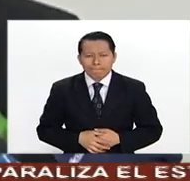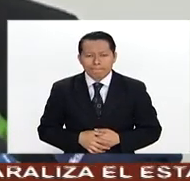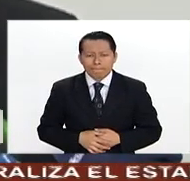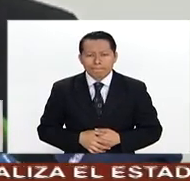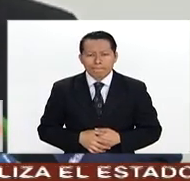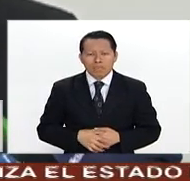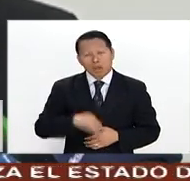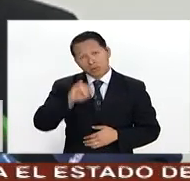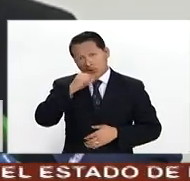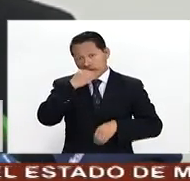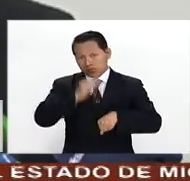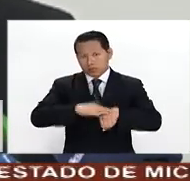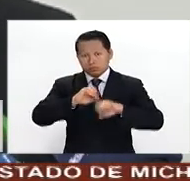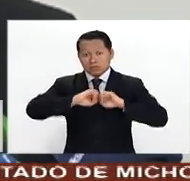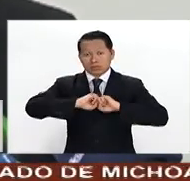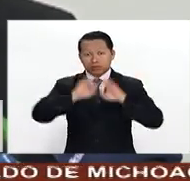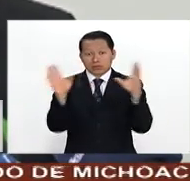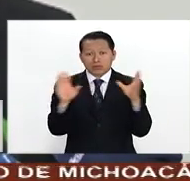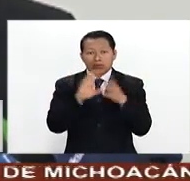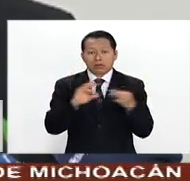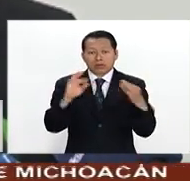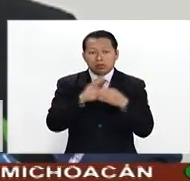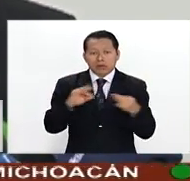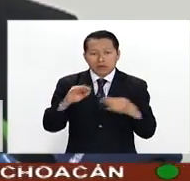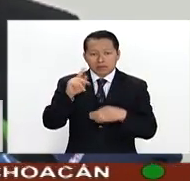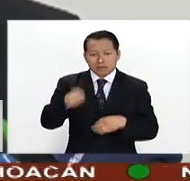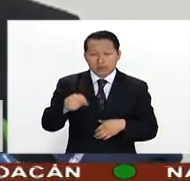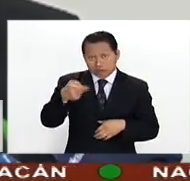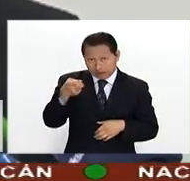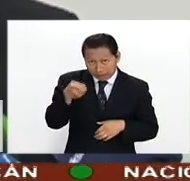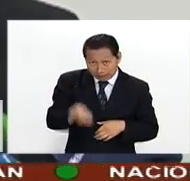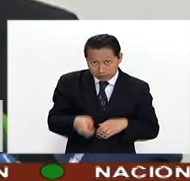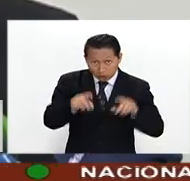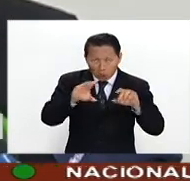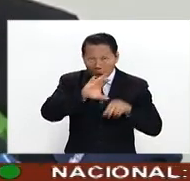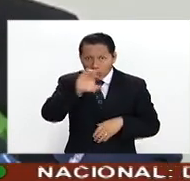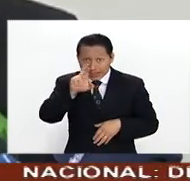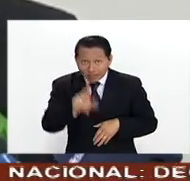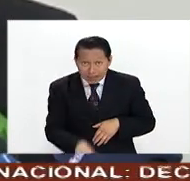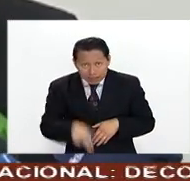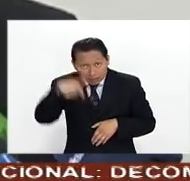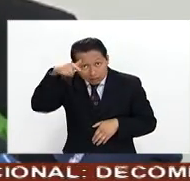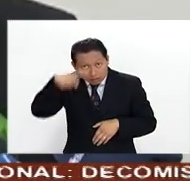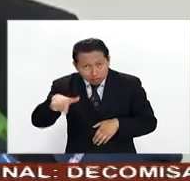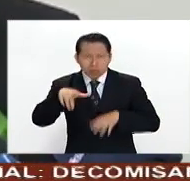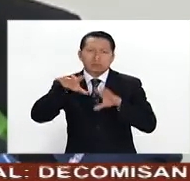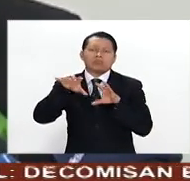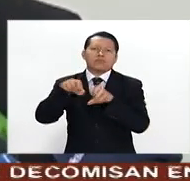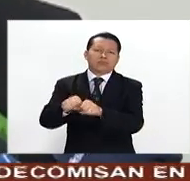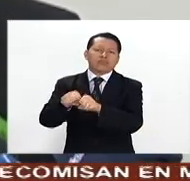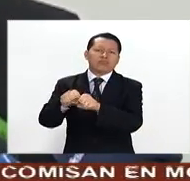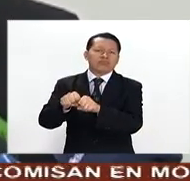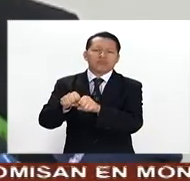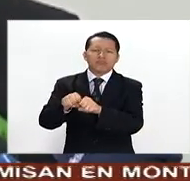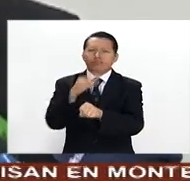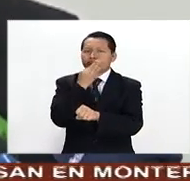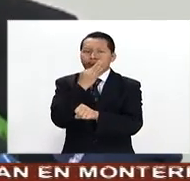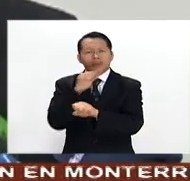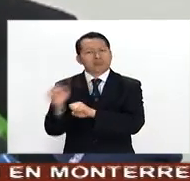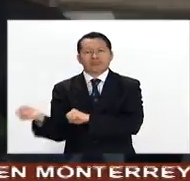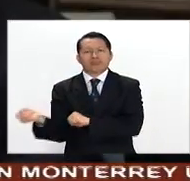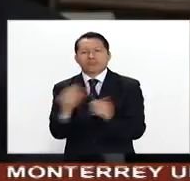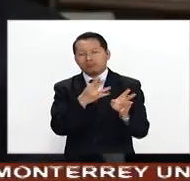Sí dejar claro de que si es detectado aquí en Costa Rica, será detenido y de forma inmediata